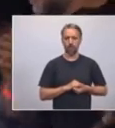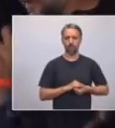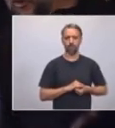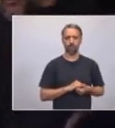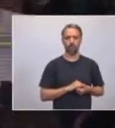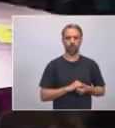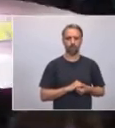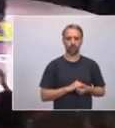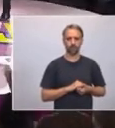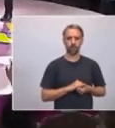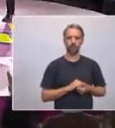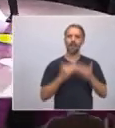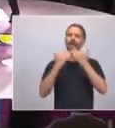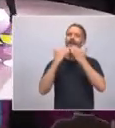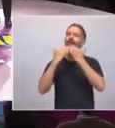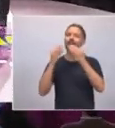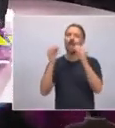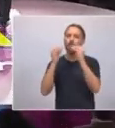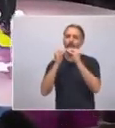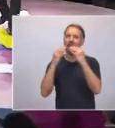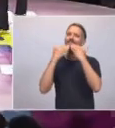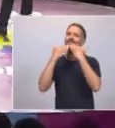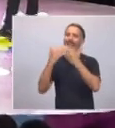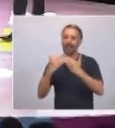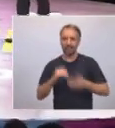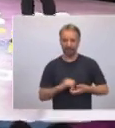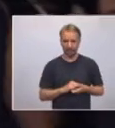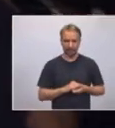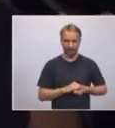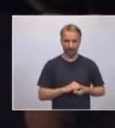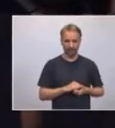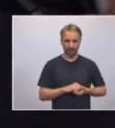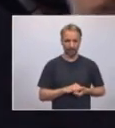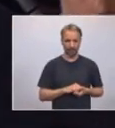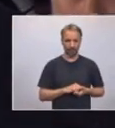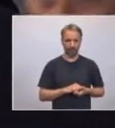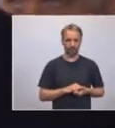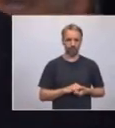tarifas atrasadísimas y un dólar retrasadísimo